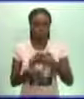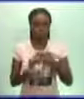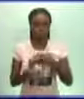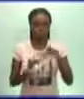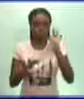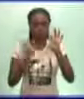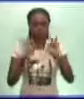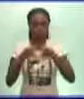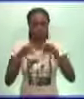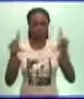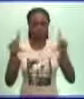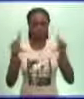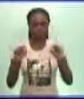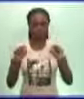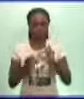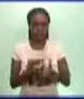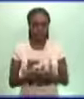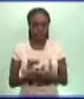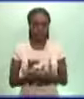presenta el texto.